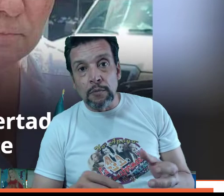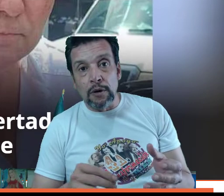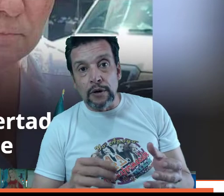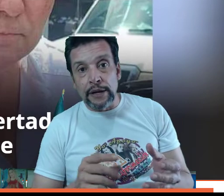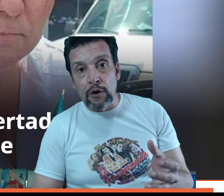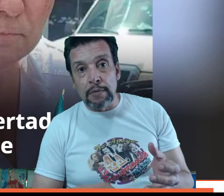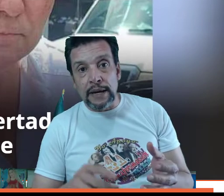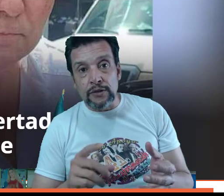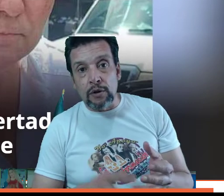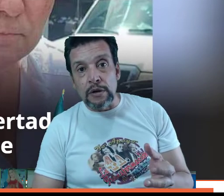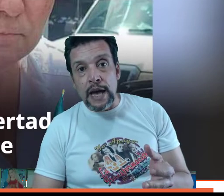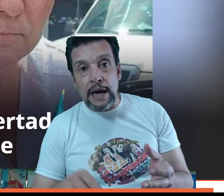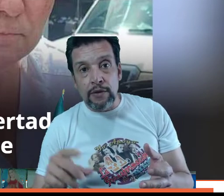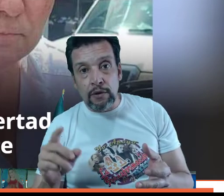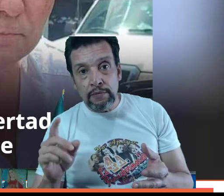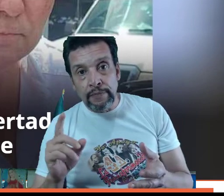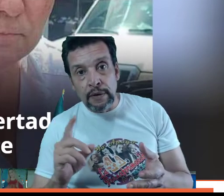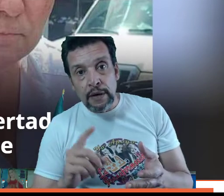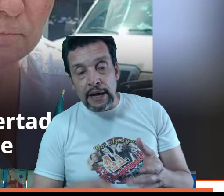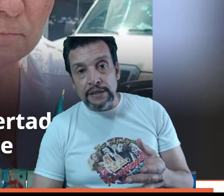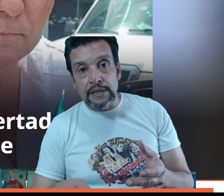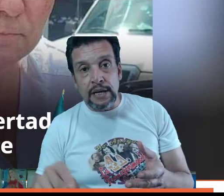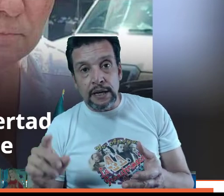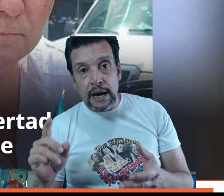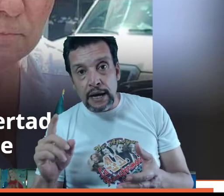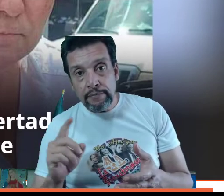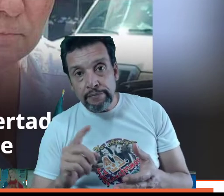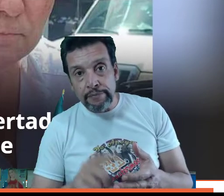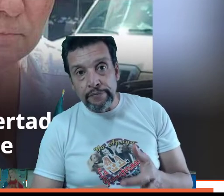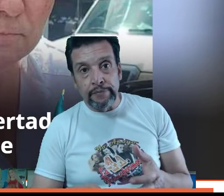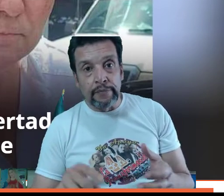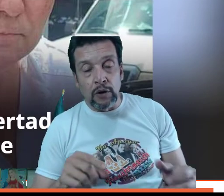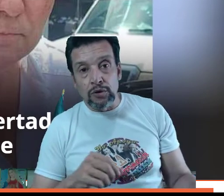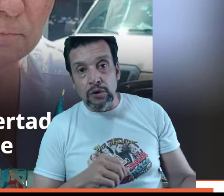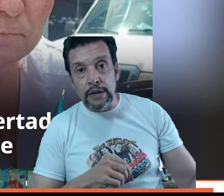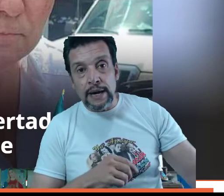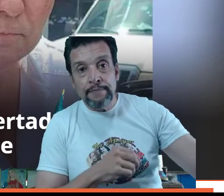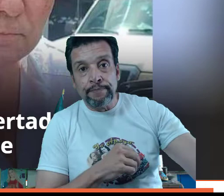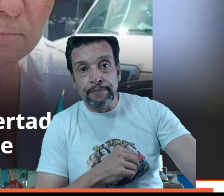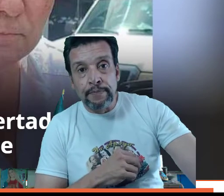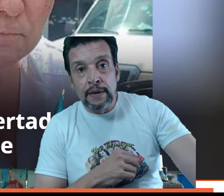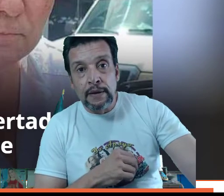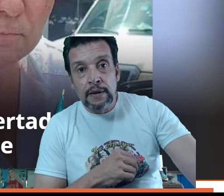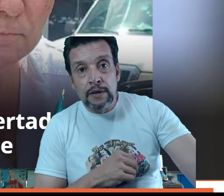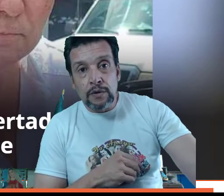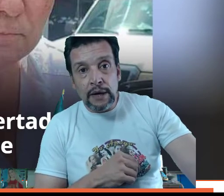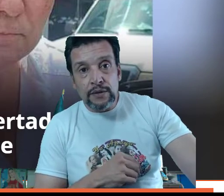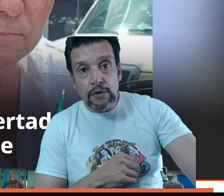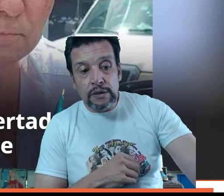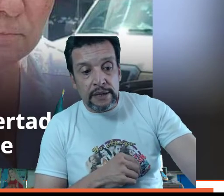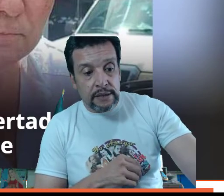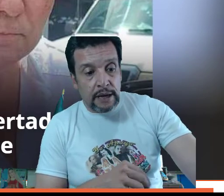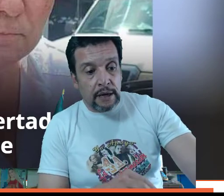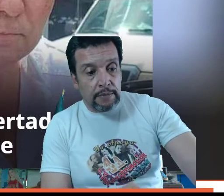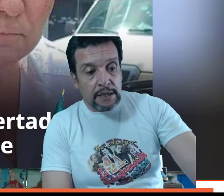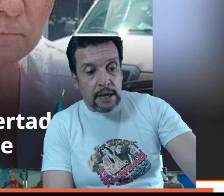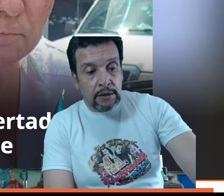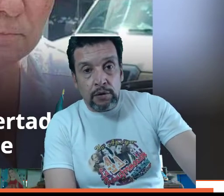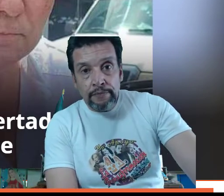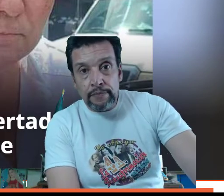así como lo de Robles, Collado, Ancira, Lozoya, son casos que